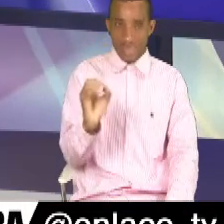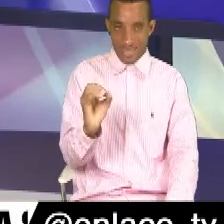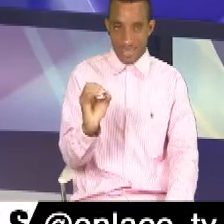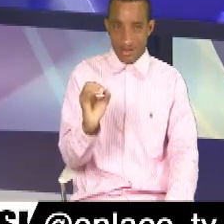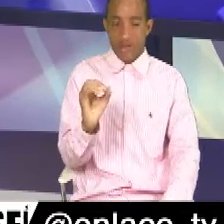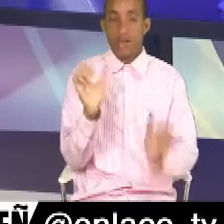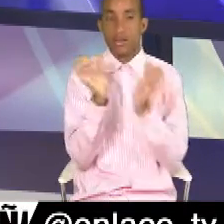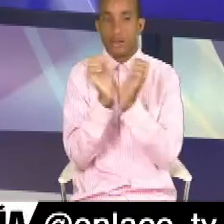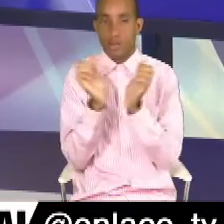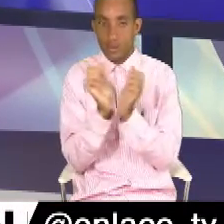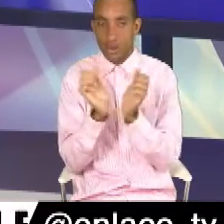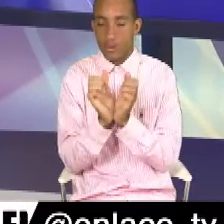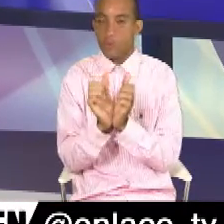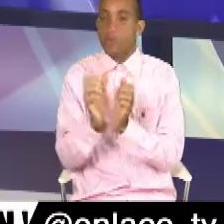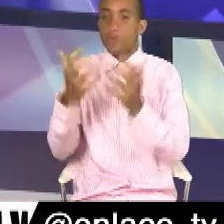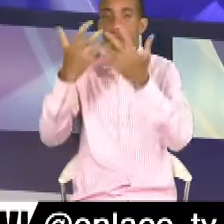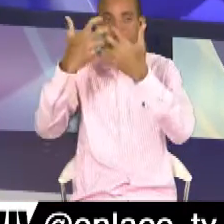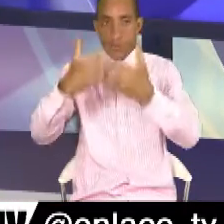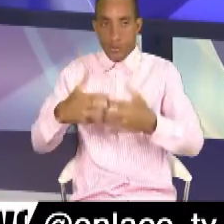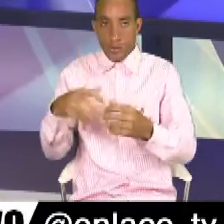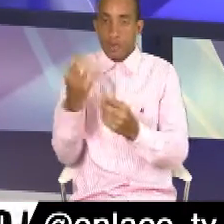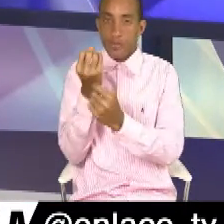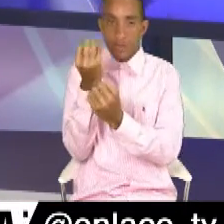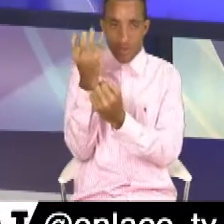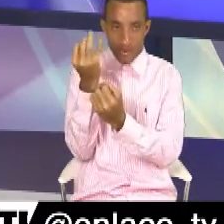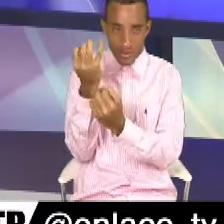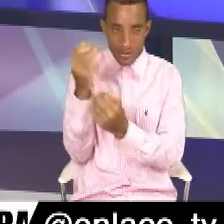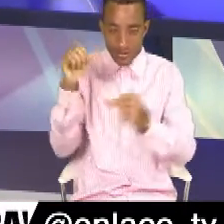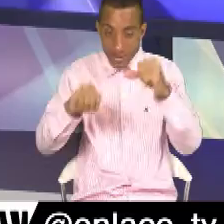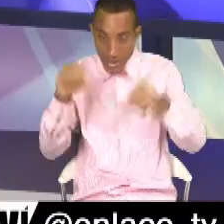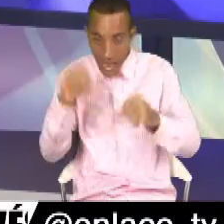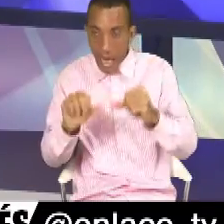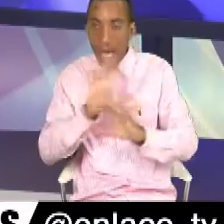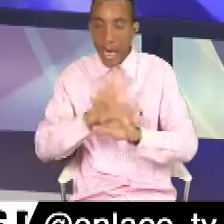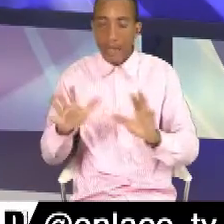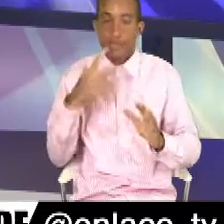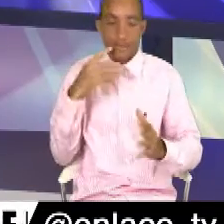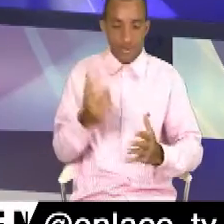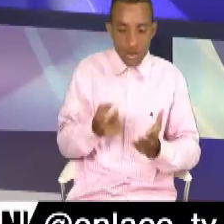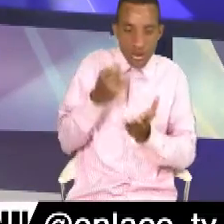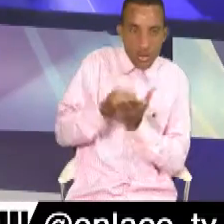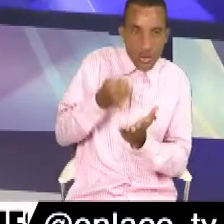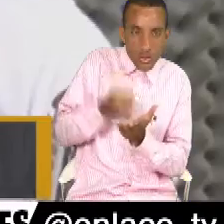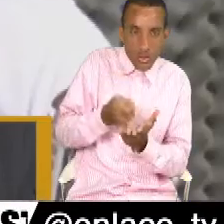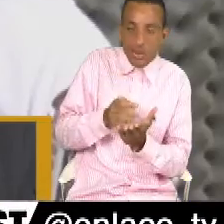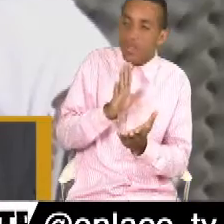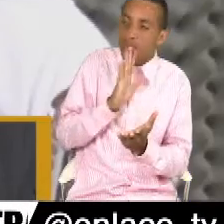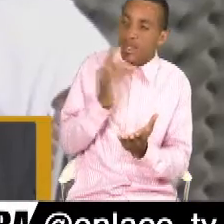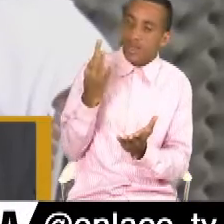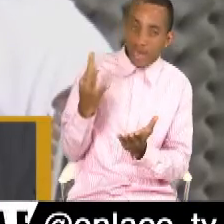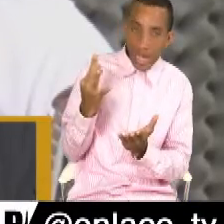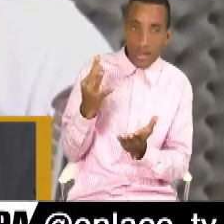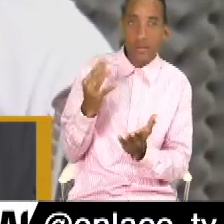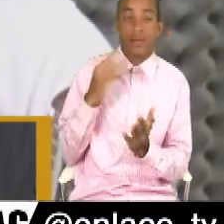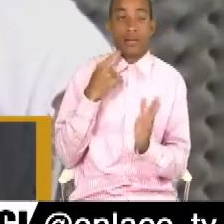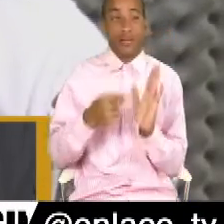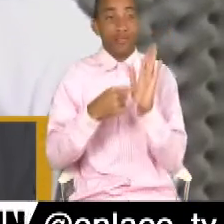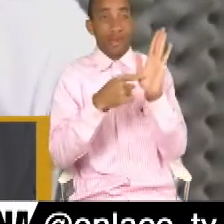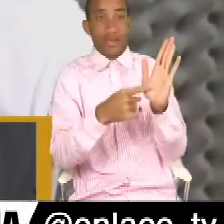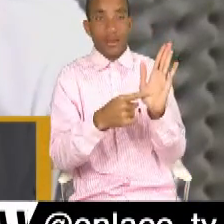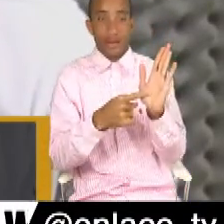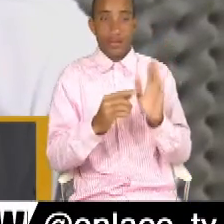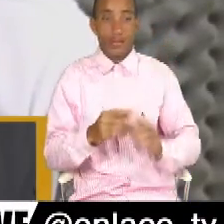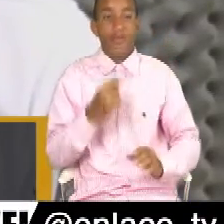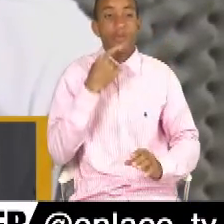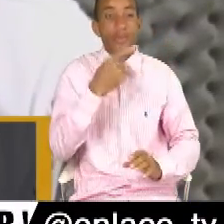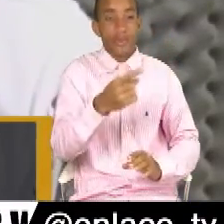inversionistas presentados por la Gobernación de Santander a la Superintendencia de Sociedades. Yorga, presidente de Sintranquigas, le dijo a Enlace